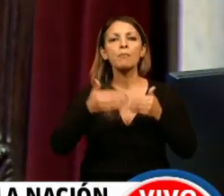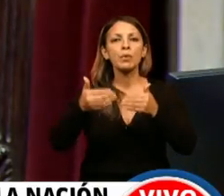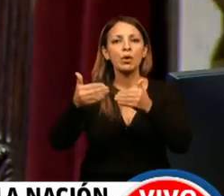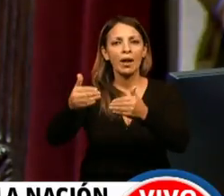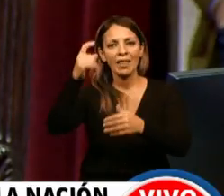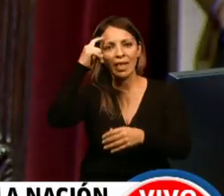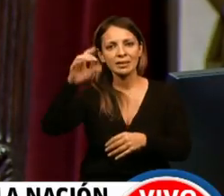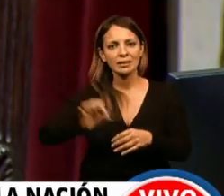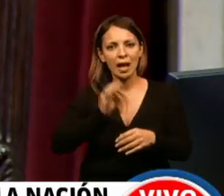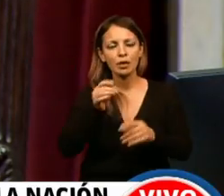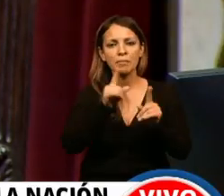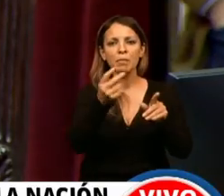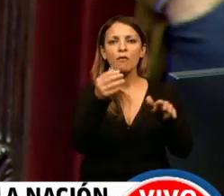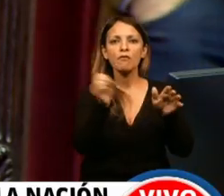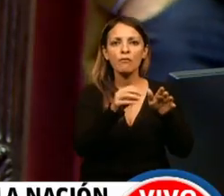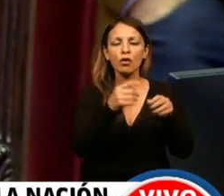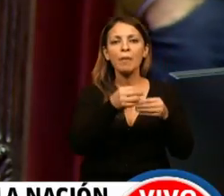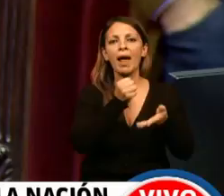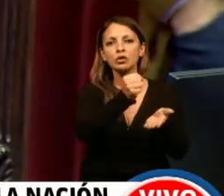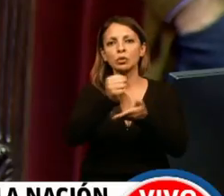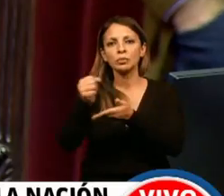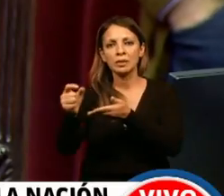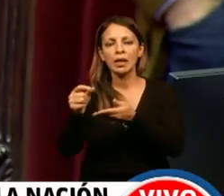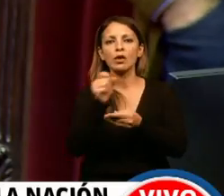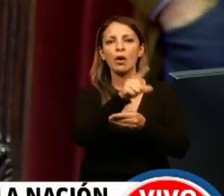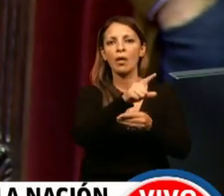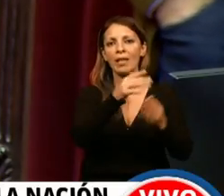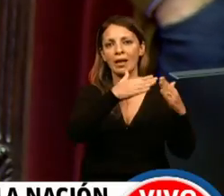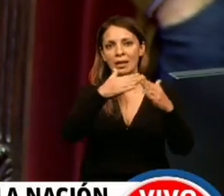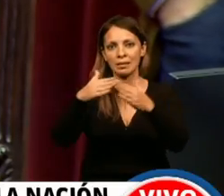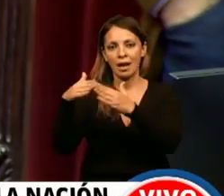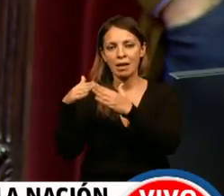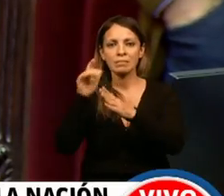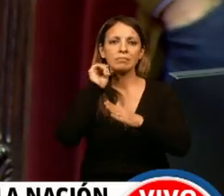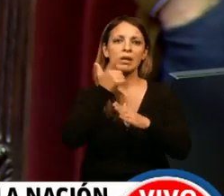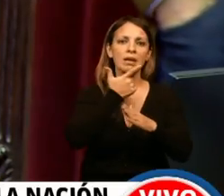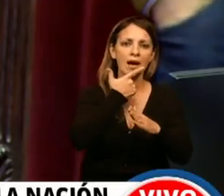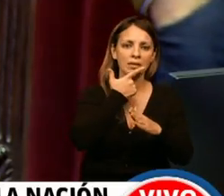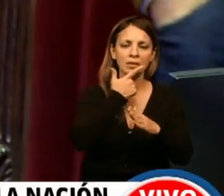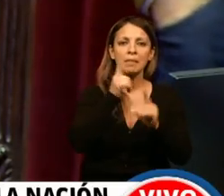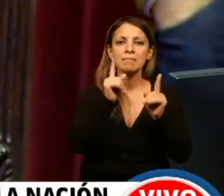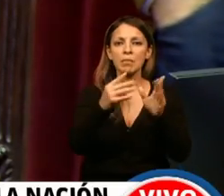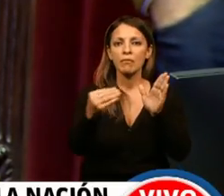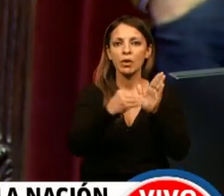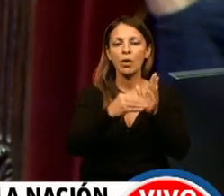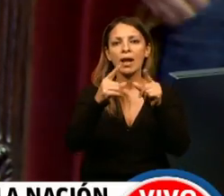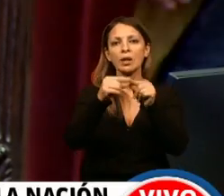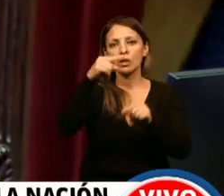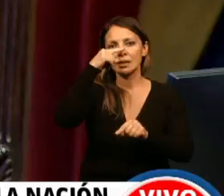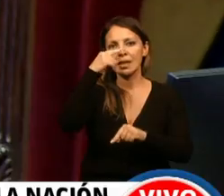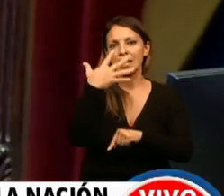años el fondo fiduciario para subsidios de consumos residenciales de gas previsto en el artículo